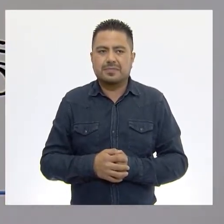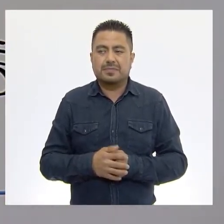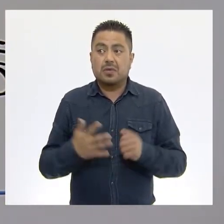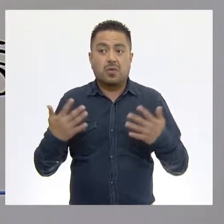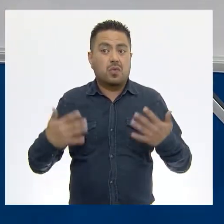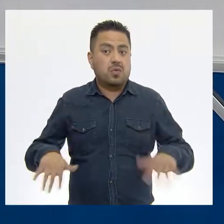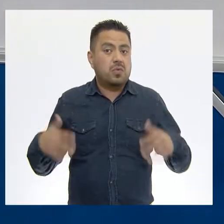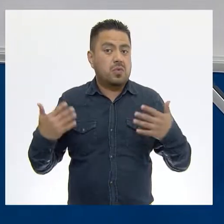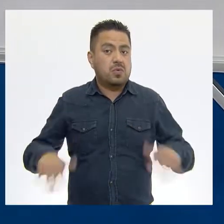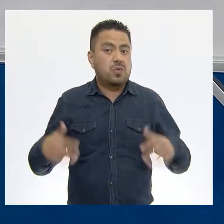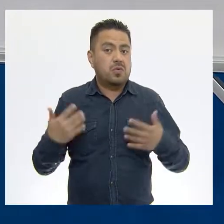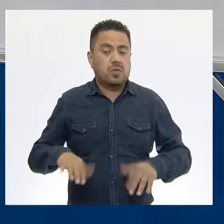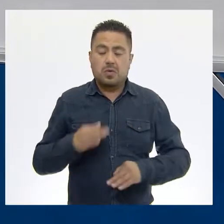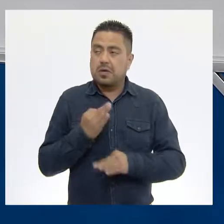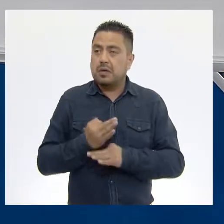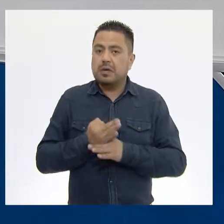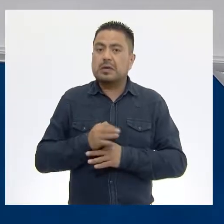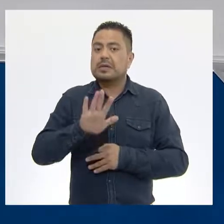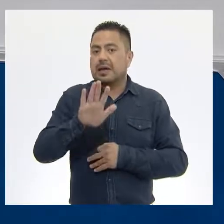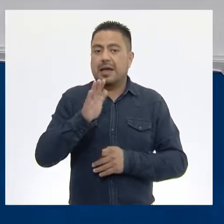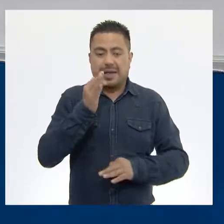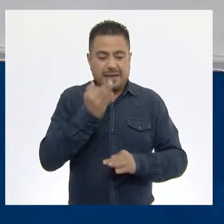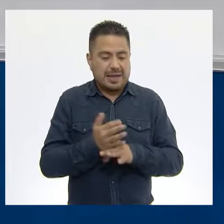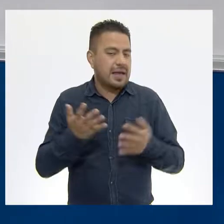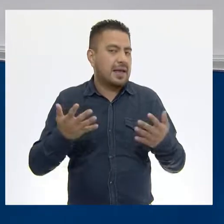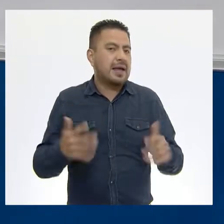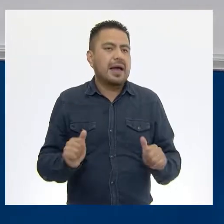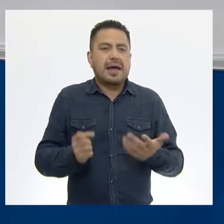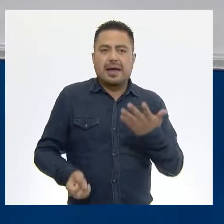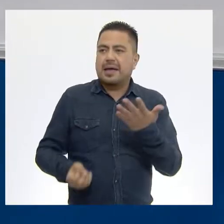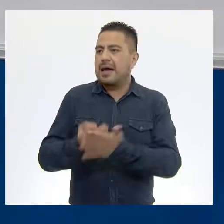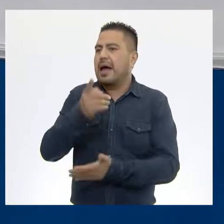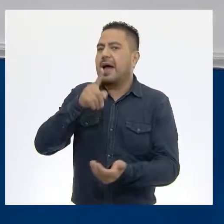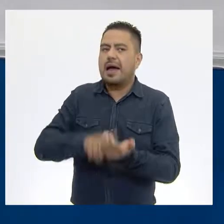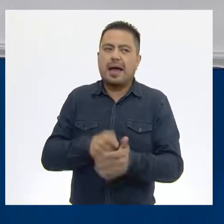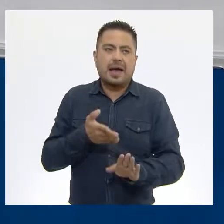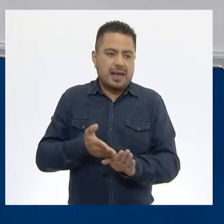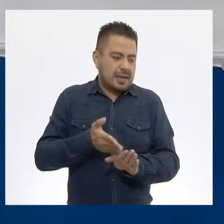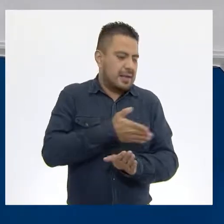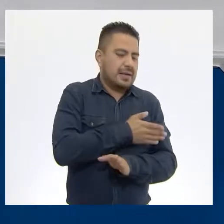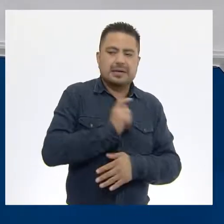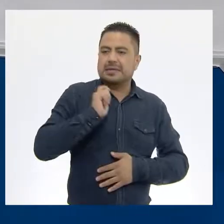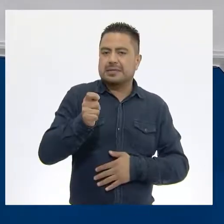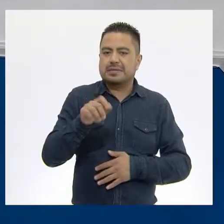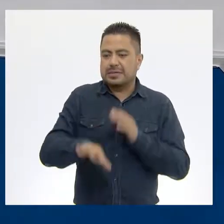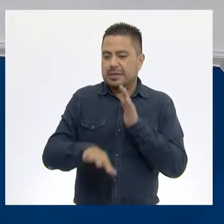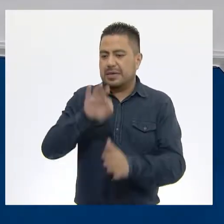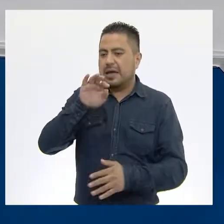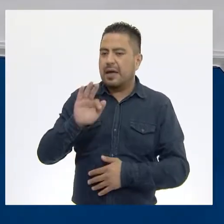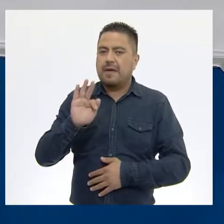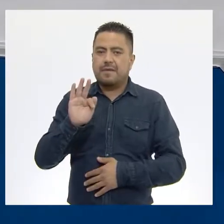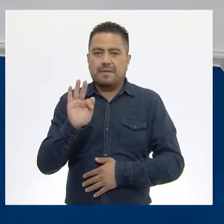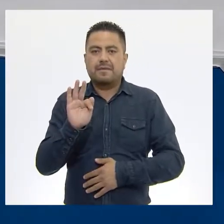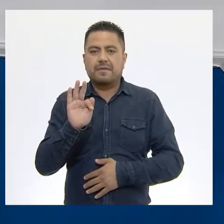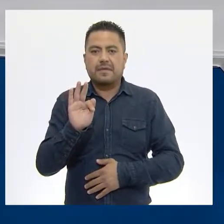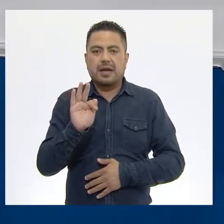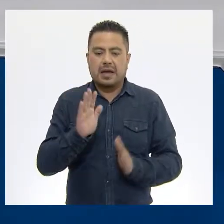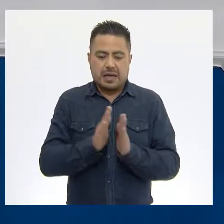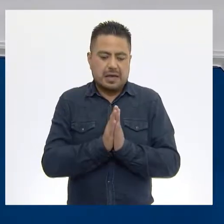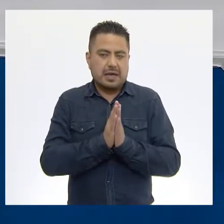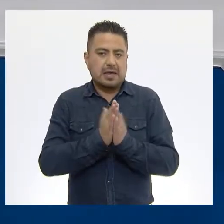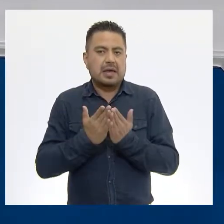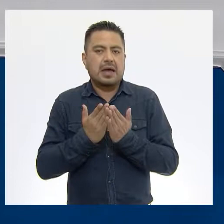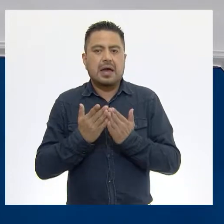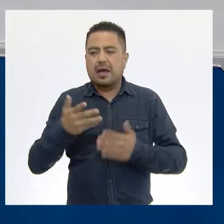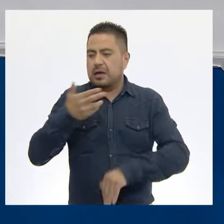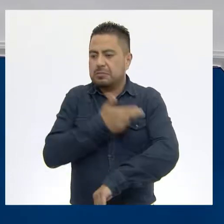¡Oh! Muy bien. Y bueno, pues ya nos había salido anteriormente este inciso F, ahí en Ajá. el libro, que